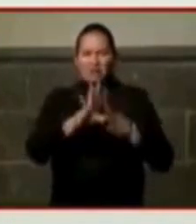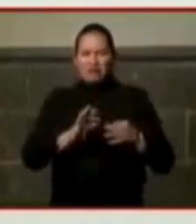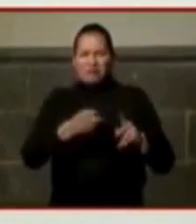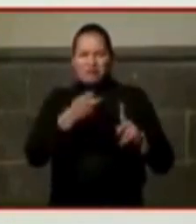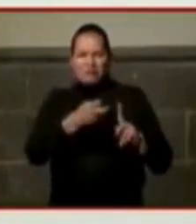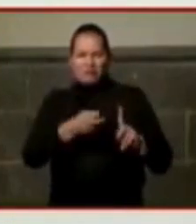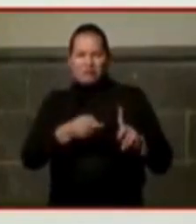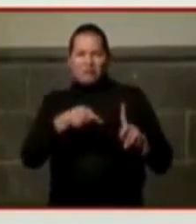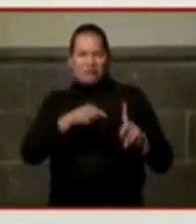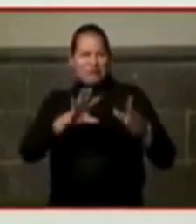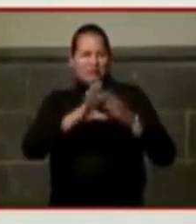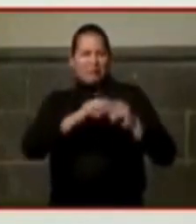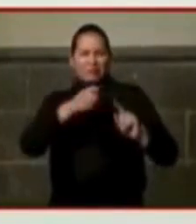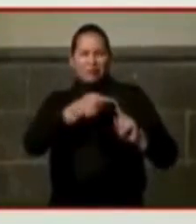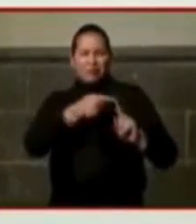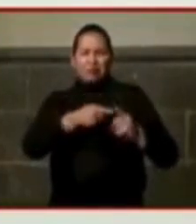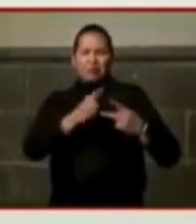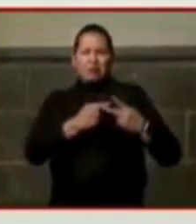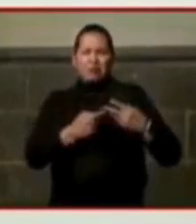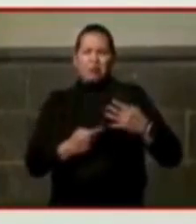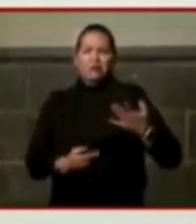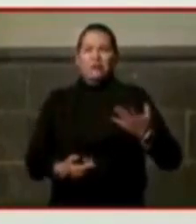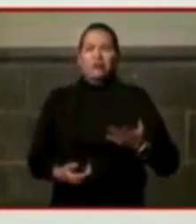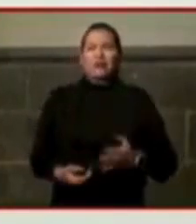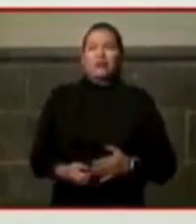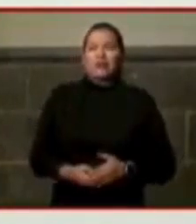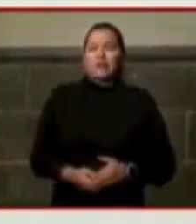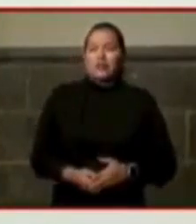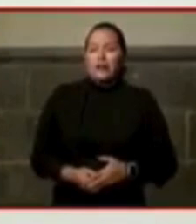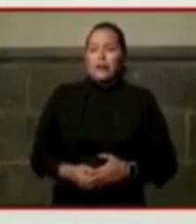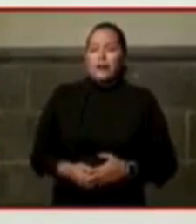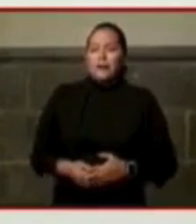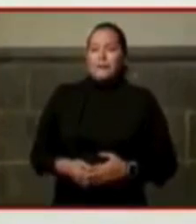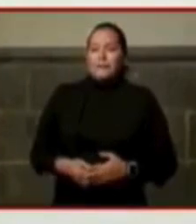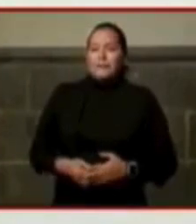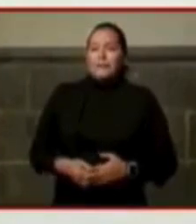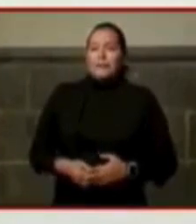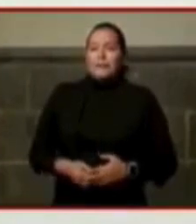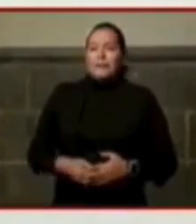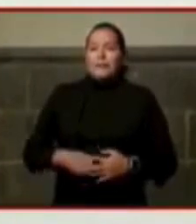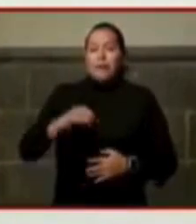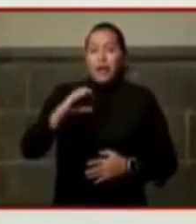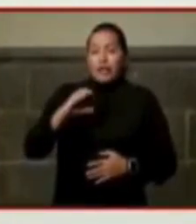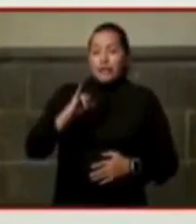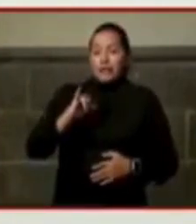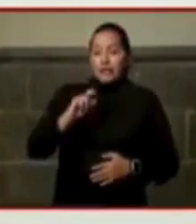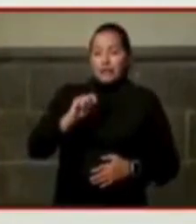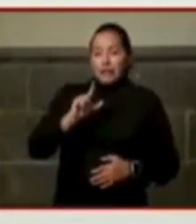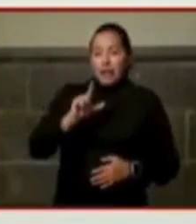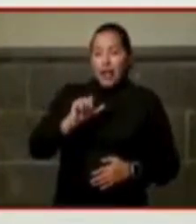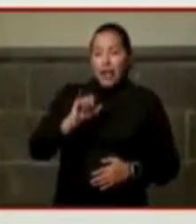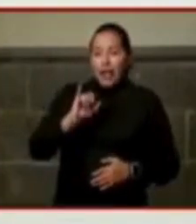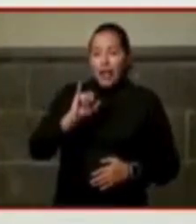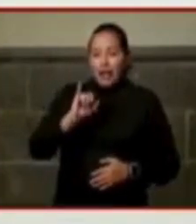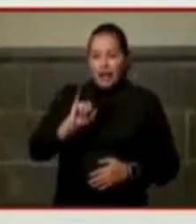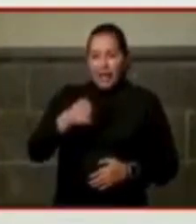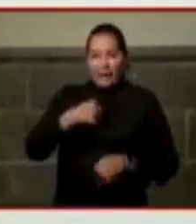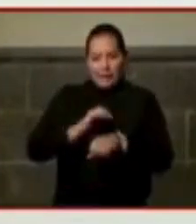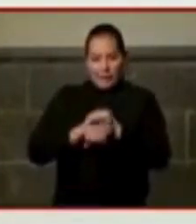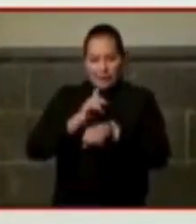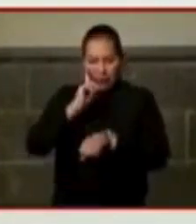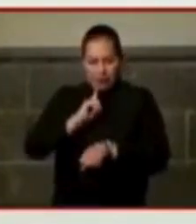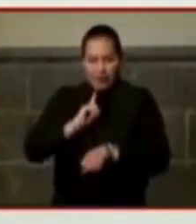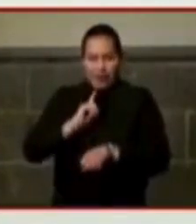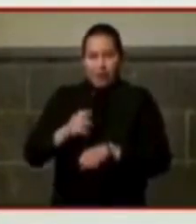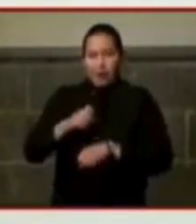muy precisa de ella. El presidente, Citlali, que es mi amiga, la secretaria que pudiera